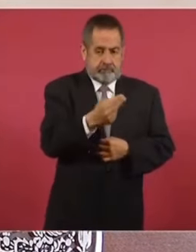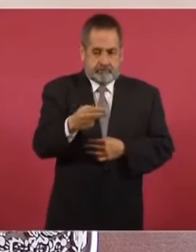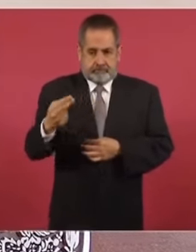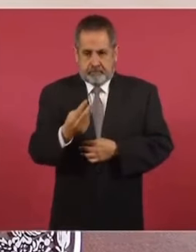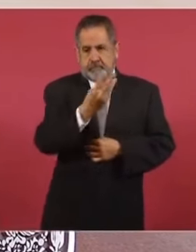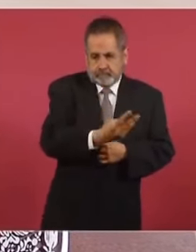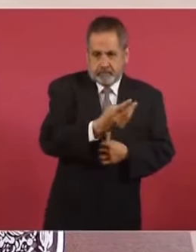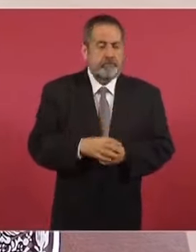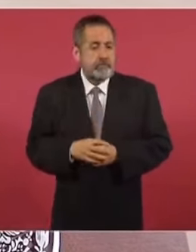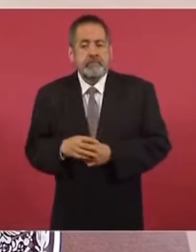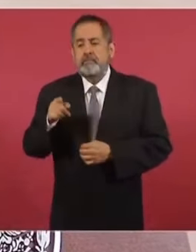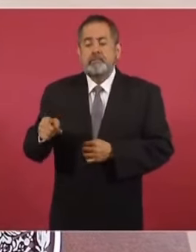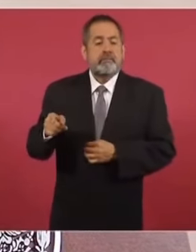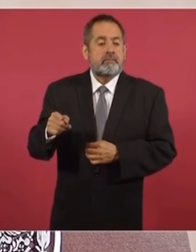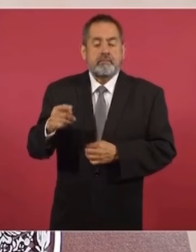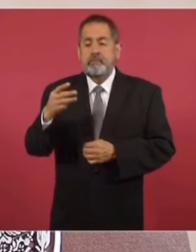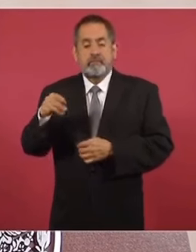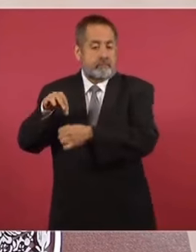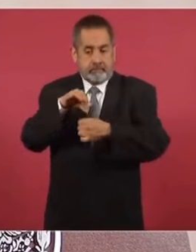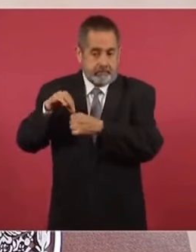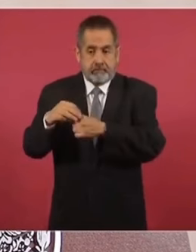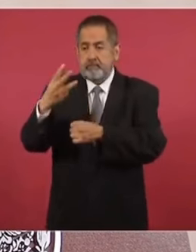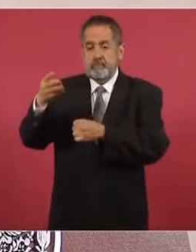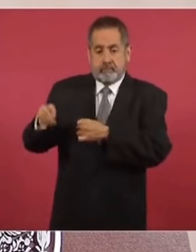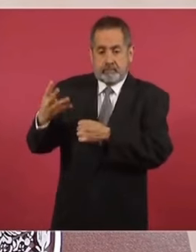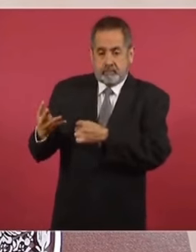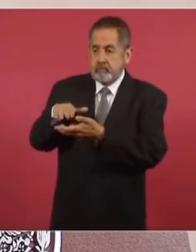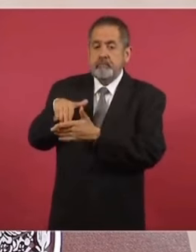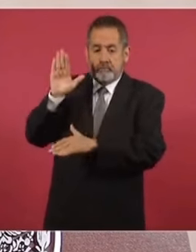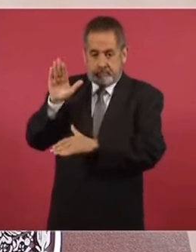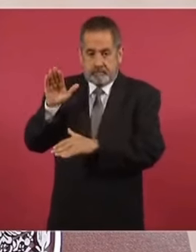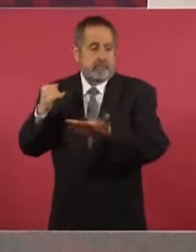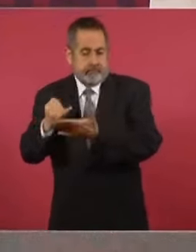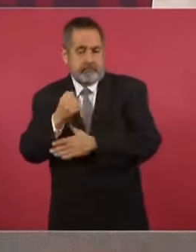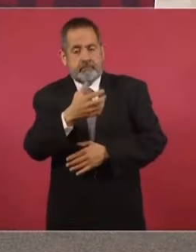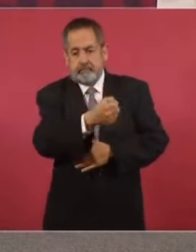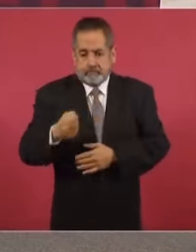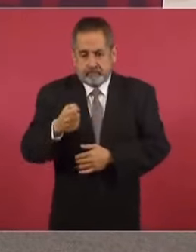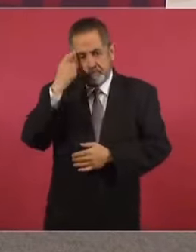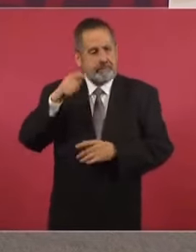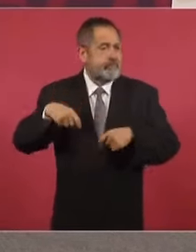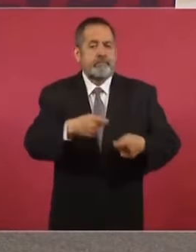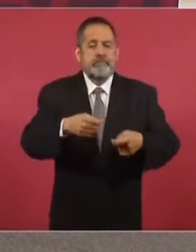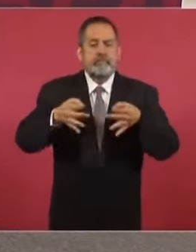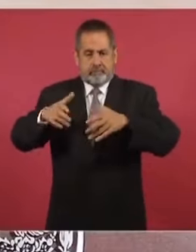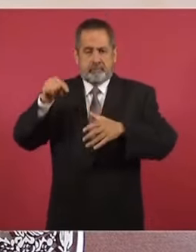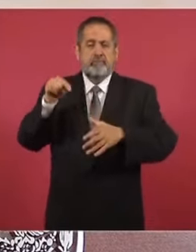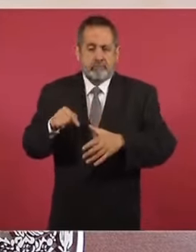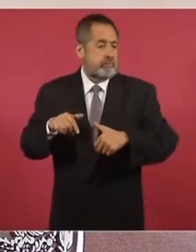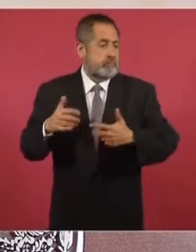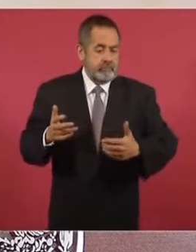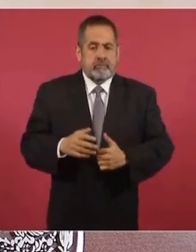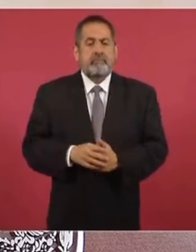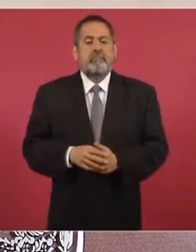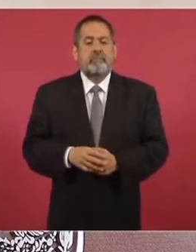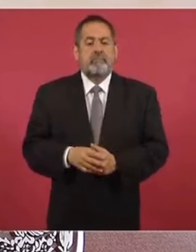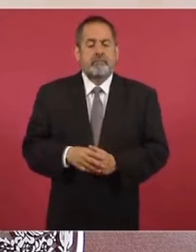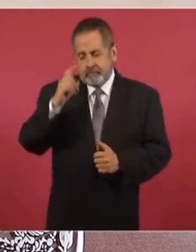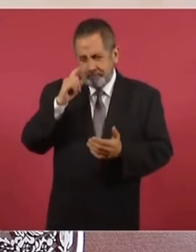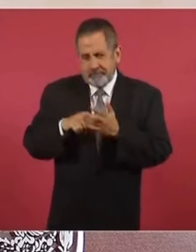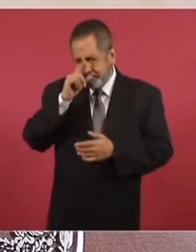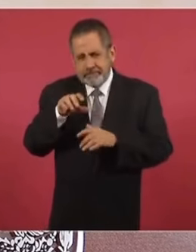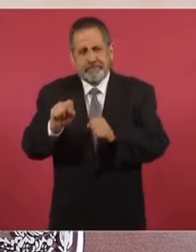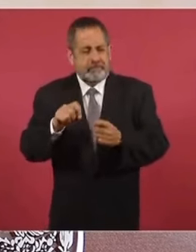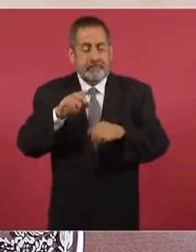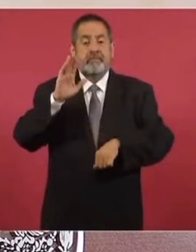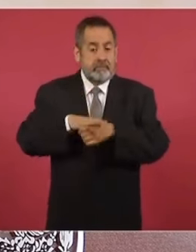necesita tener mayoría calificada para elegir, en este caso, a la ministra. Entonces, creo que le faltaron